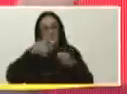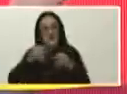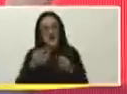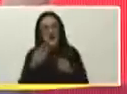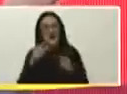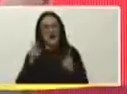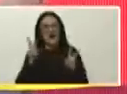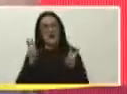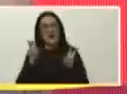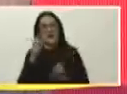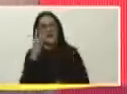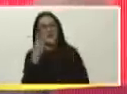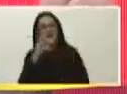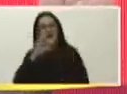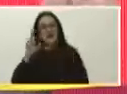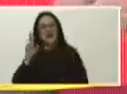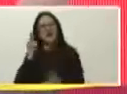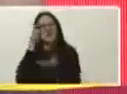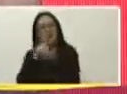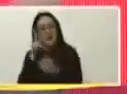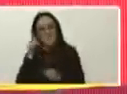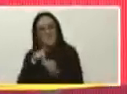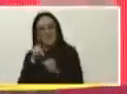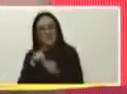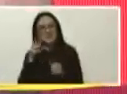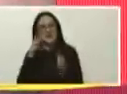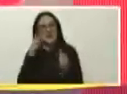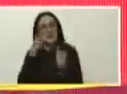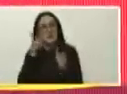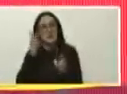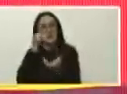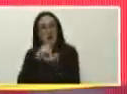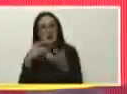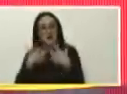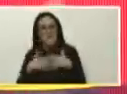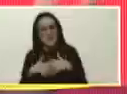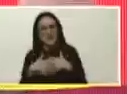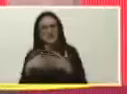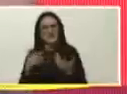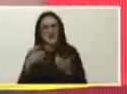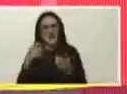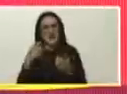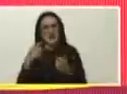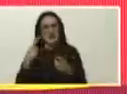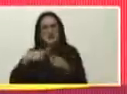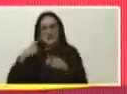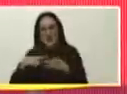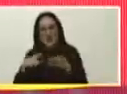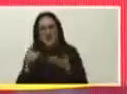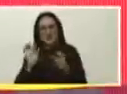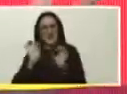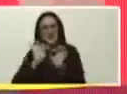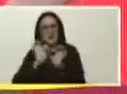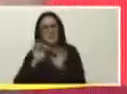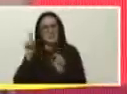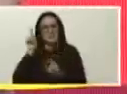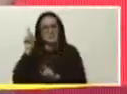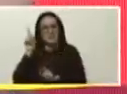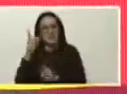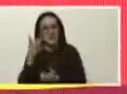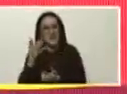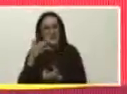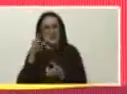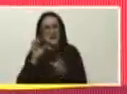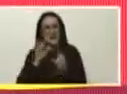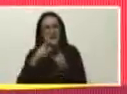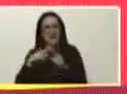vayan a PDVSA, vayan a las refinerías, vayan a la faja, a la cuenca del lago, vayan al palito, vayan a todas